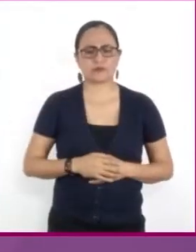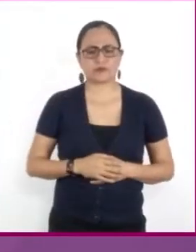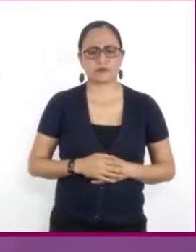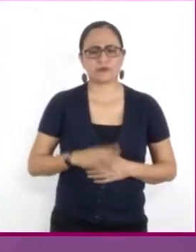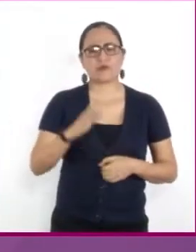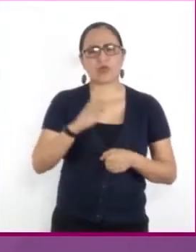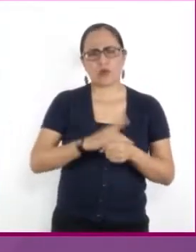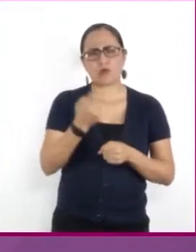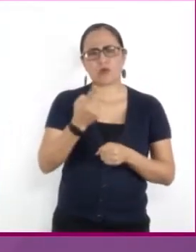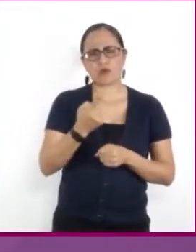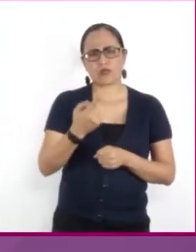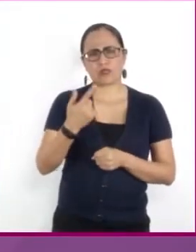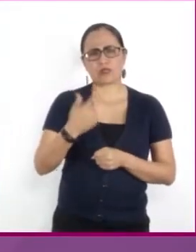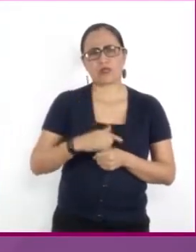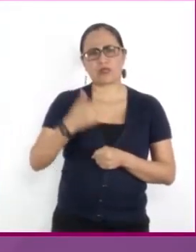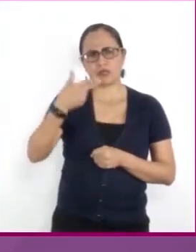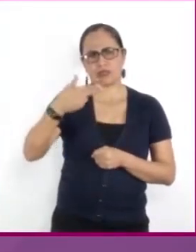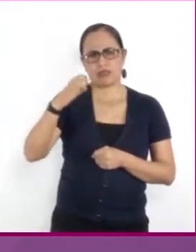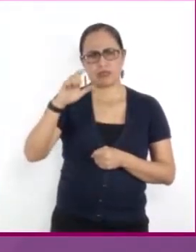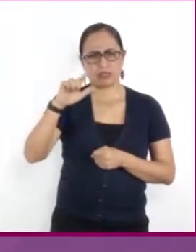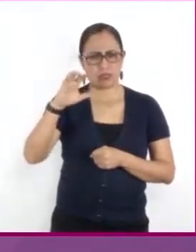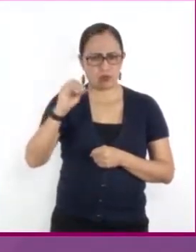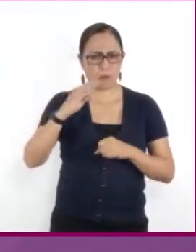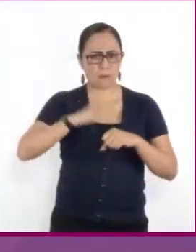¿Por qué es más ligero el helio?